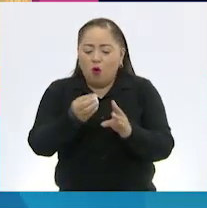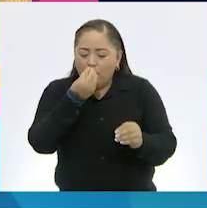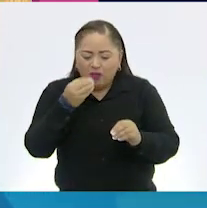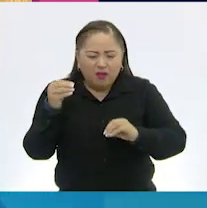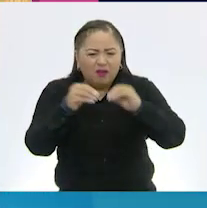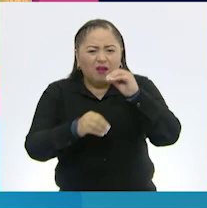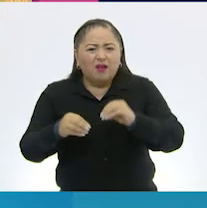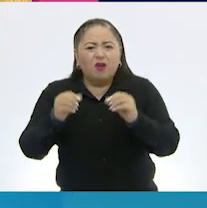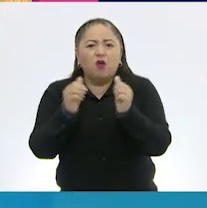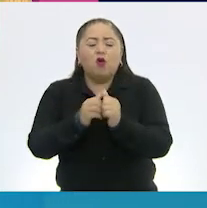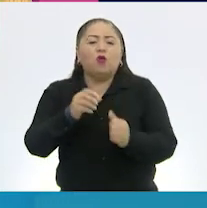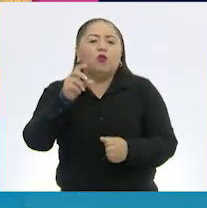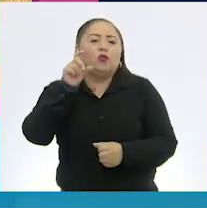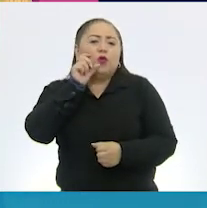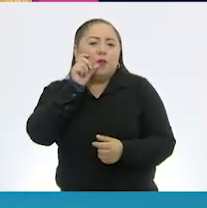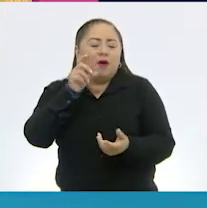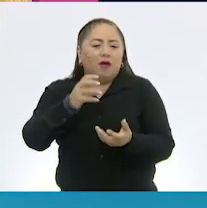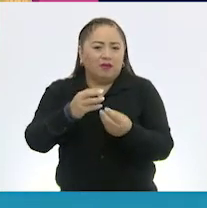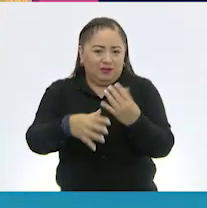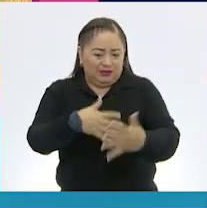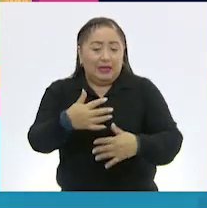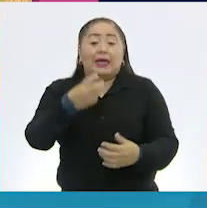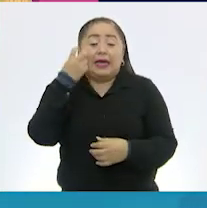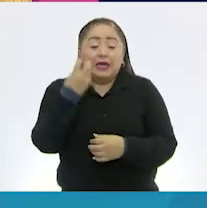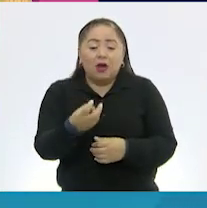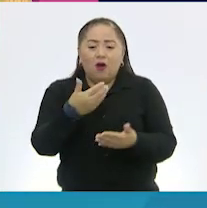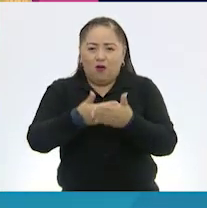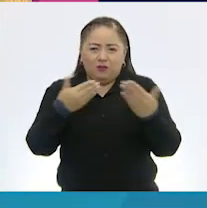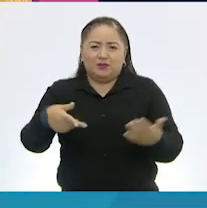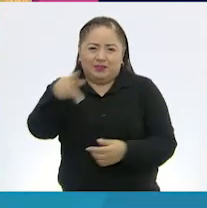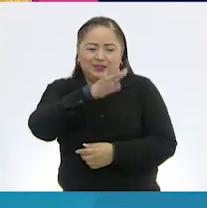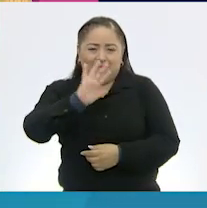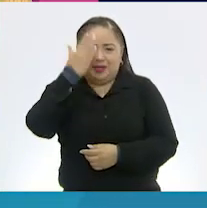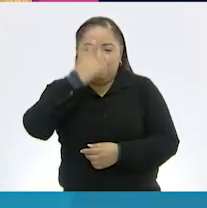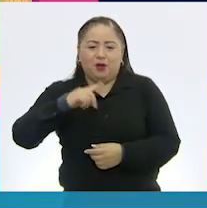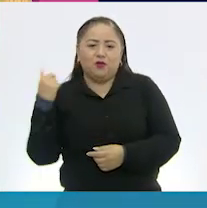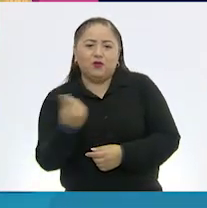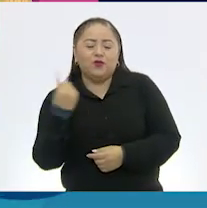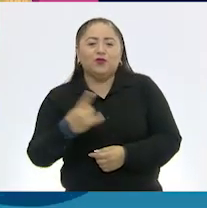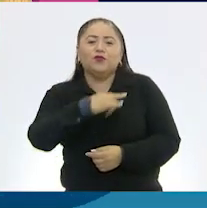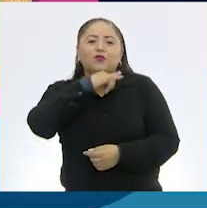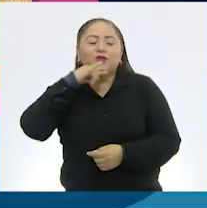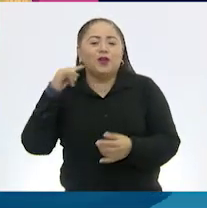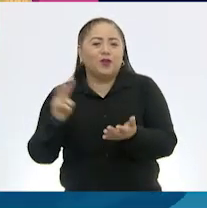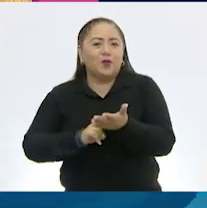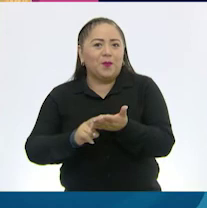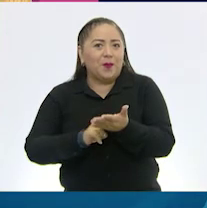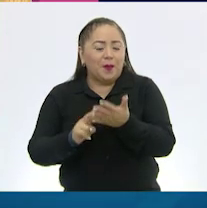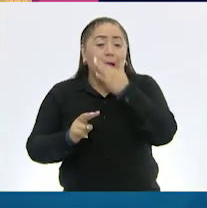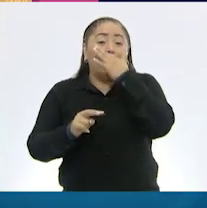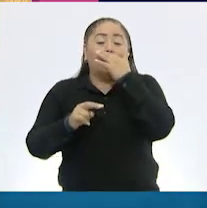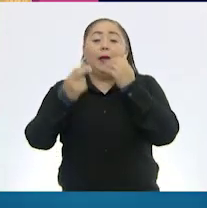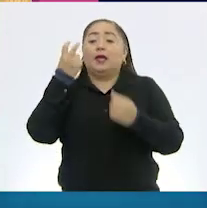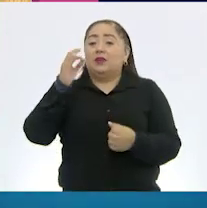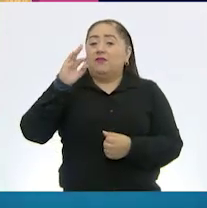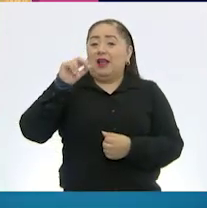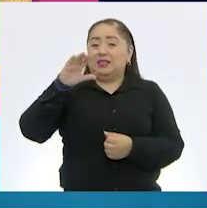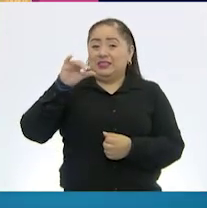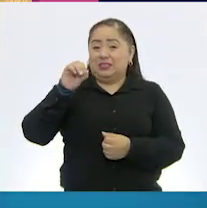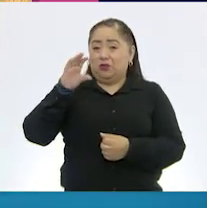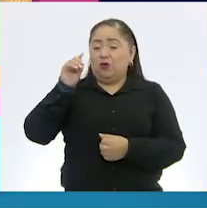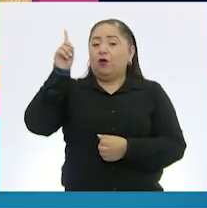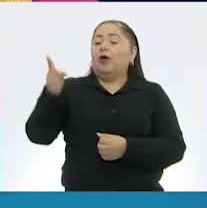lo combinaban con tomate y hacían lo que hoy conocemos como salsa. Y Francisco de